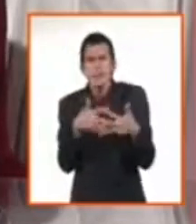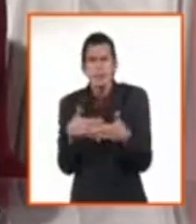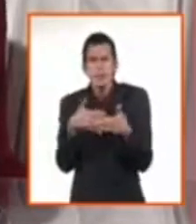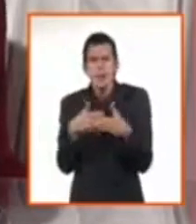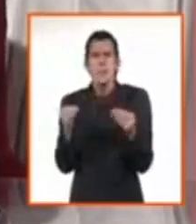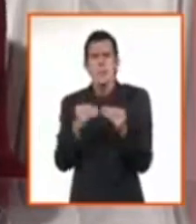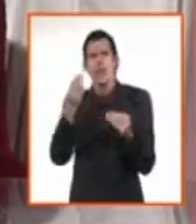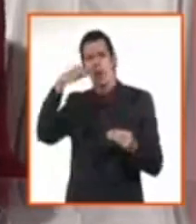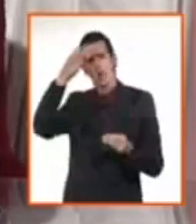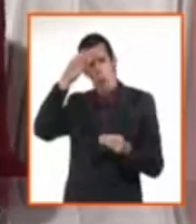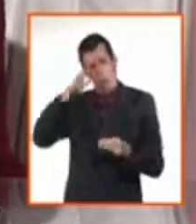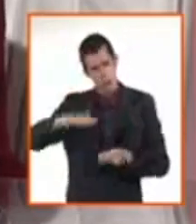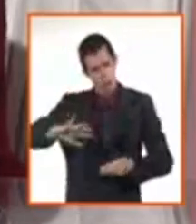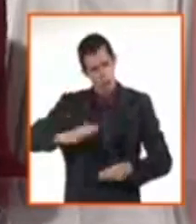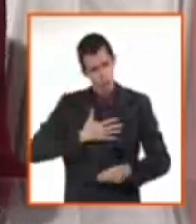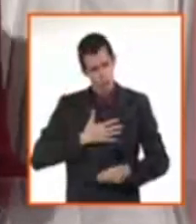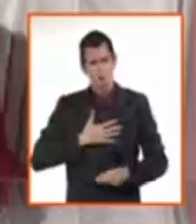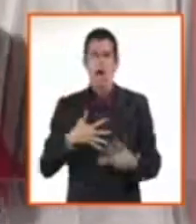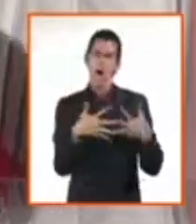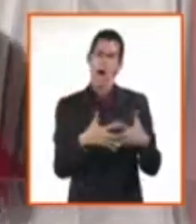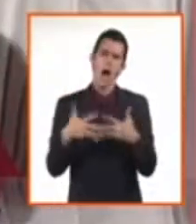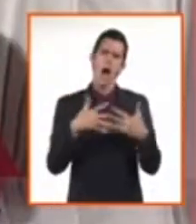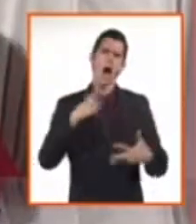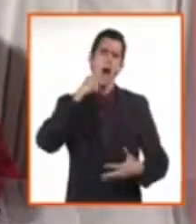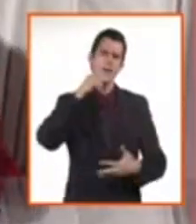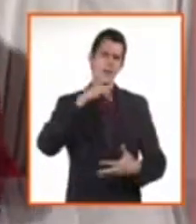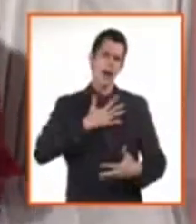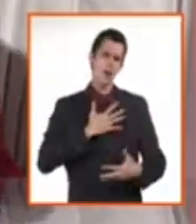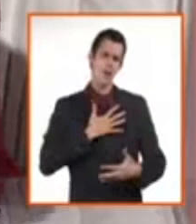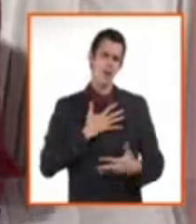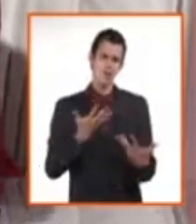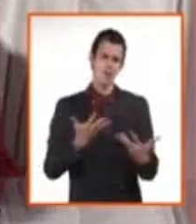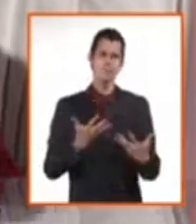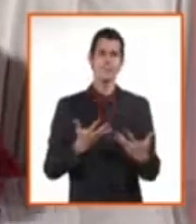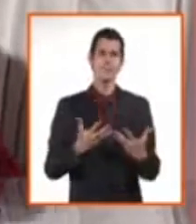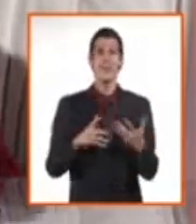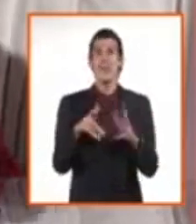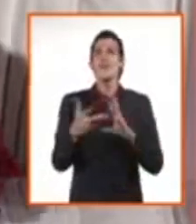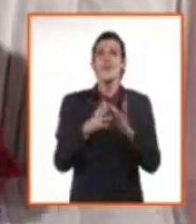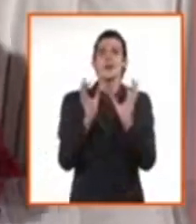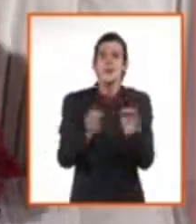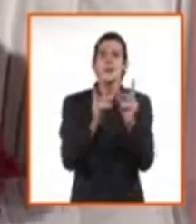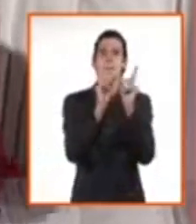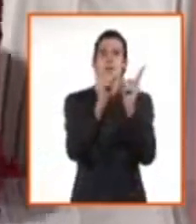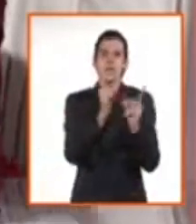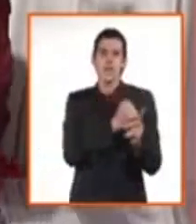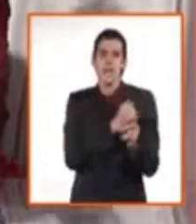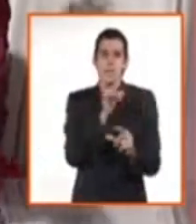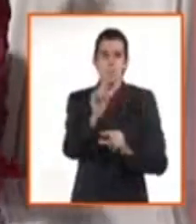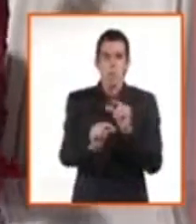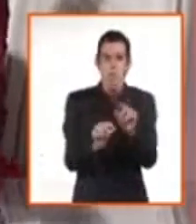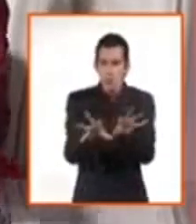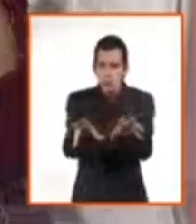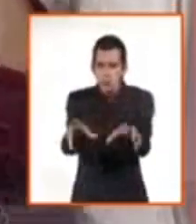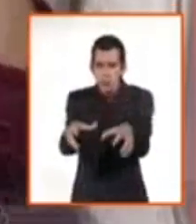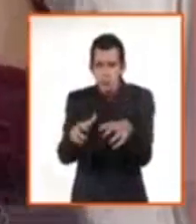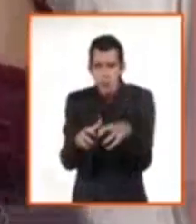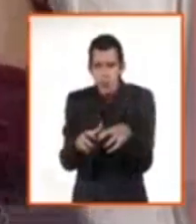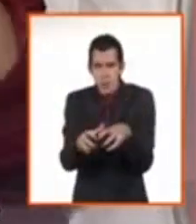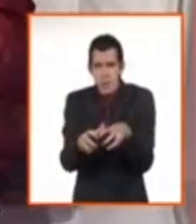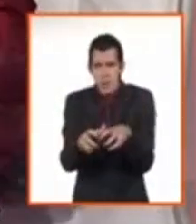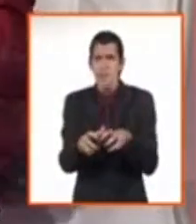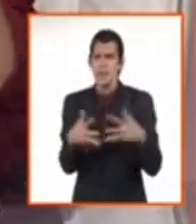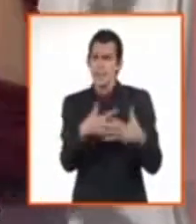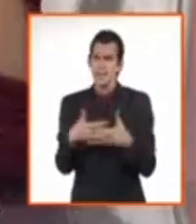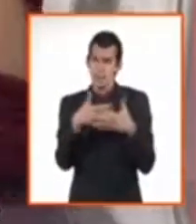en las últimas horas tanto en la cumbre de las américas como en la cumbre de los pueblos es que es tiempo de definiciones y se está en un lugar